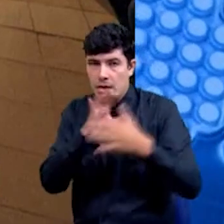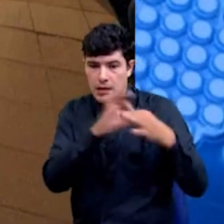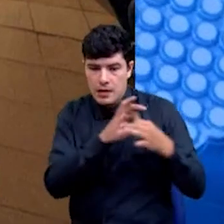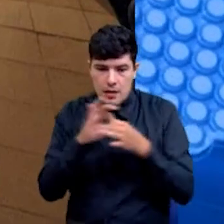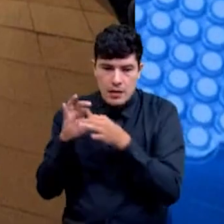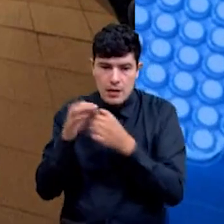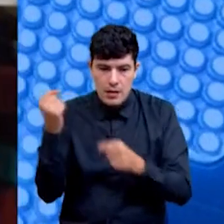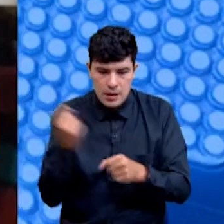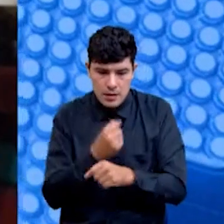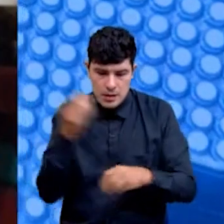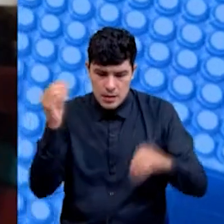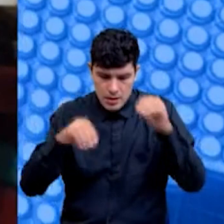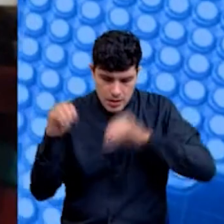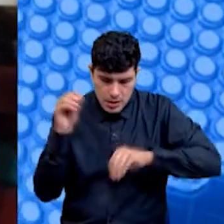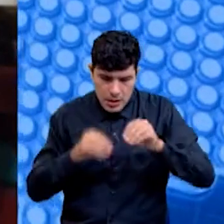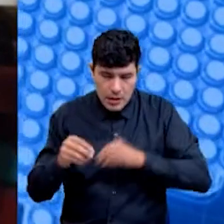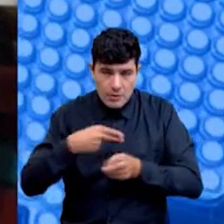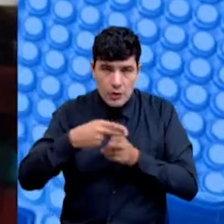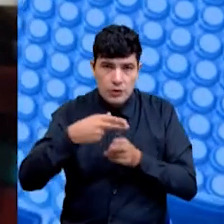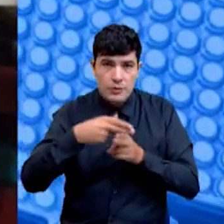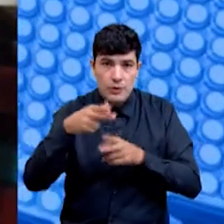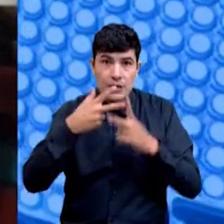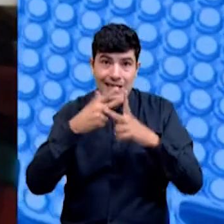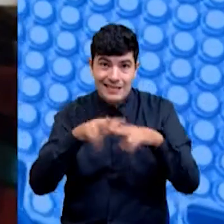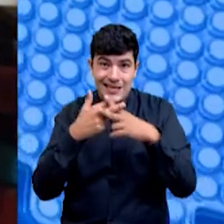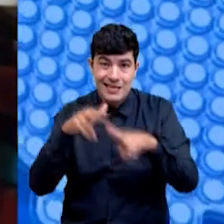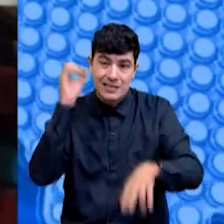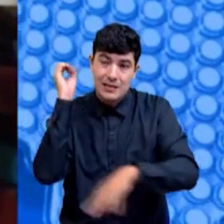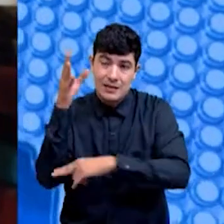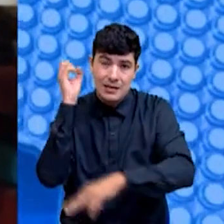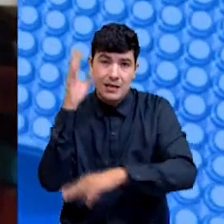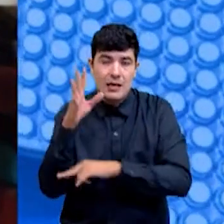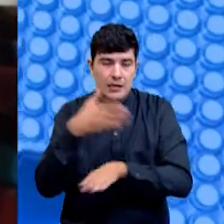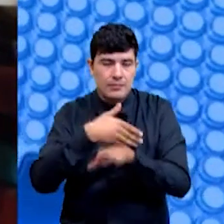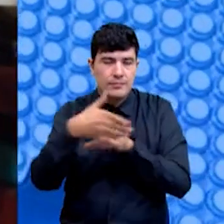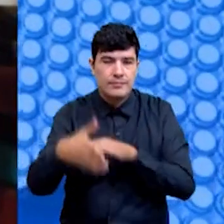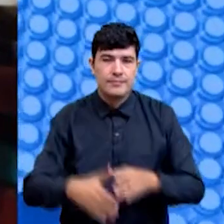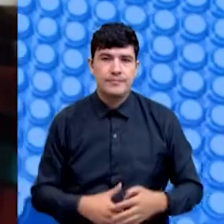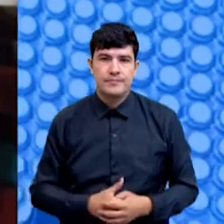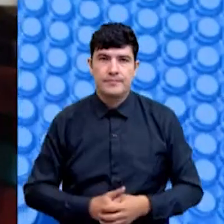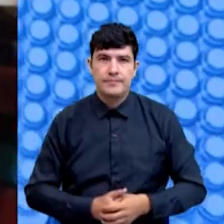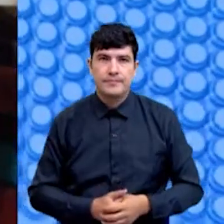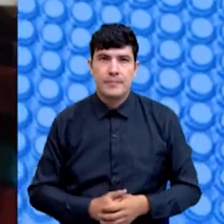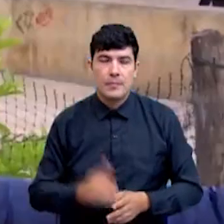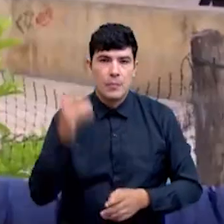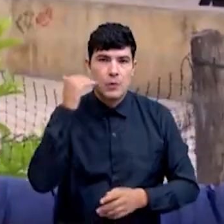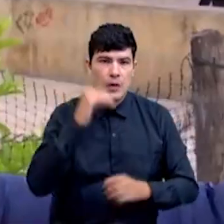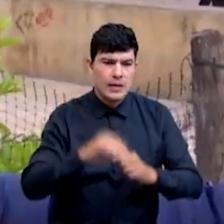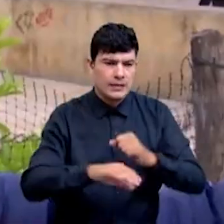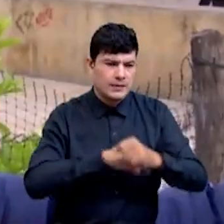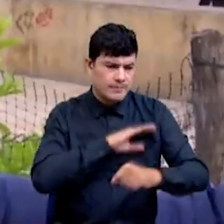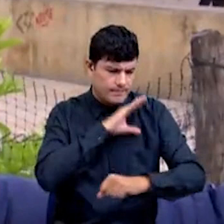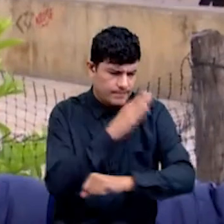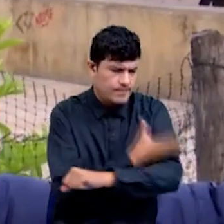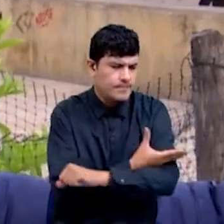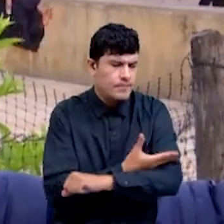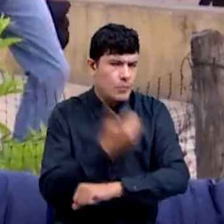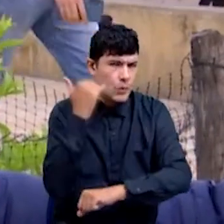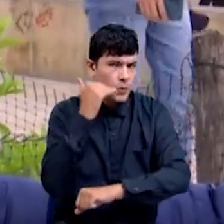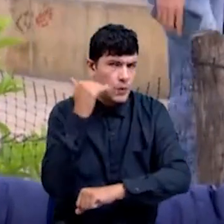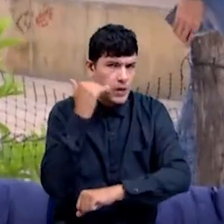que estos talleres se puedan desarrollar básicamente es el empoderamiento femenino de mujeres o de madres